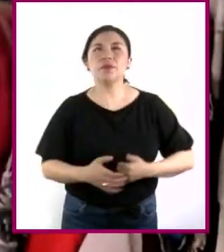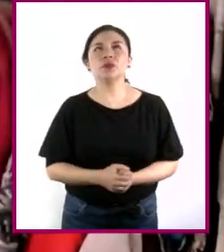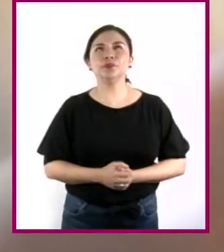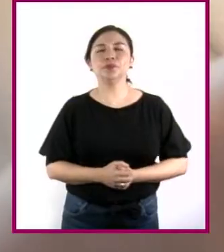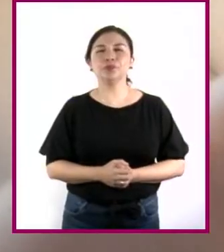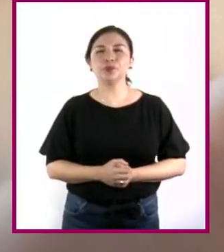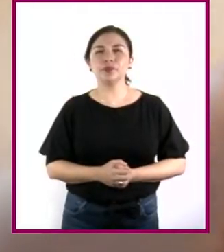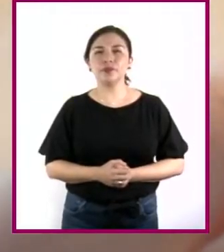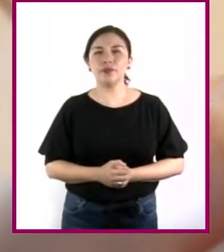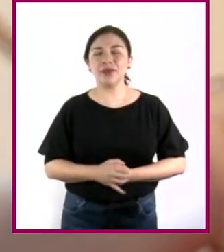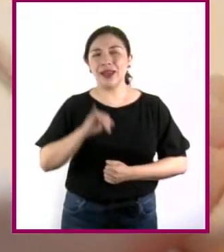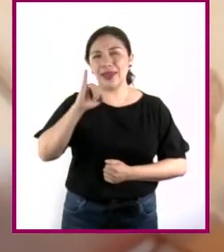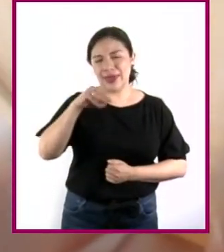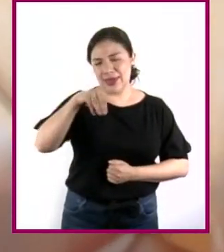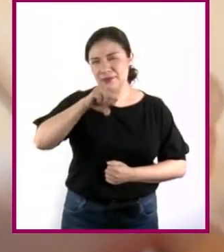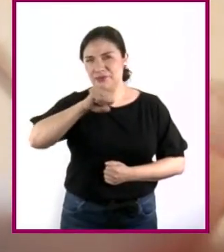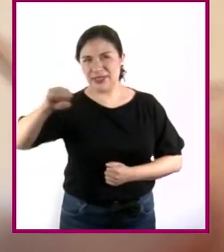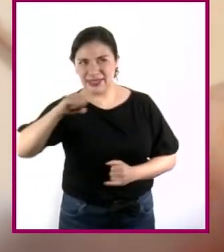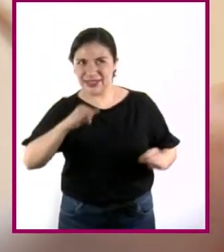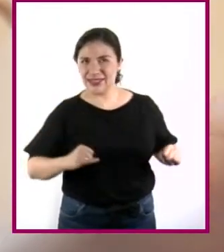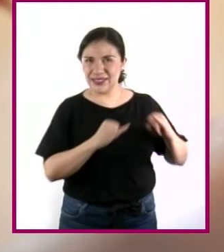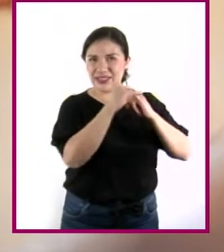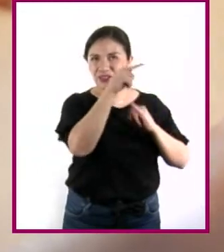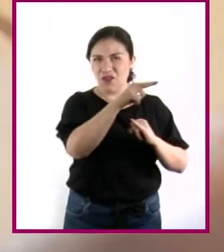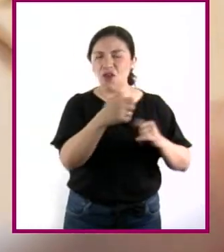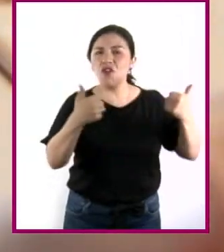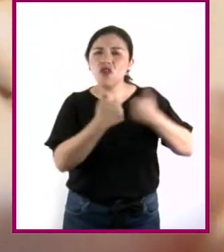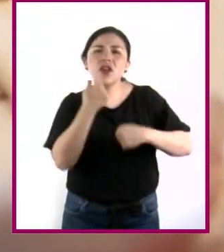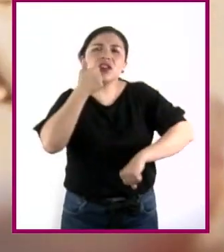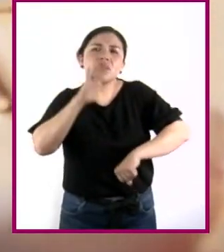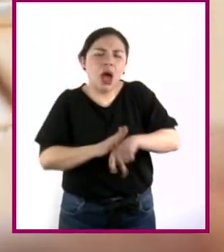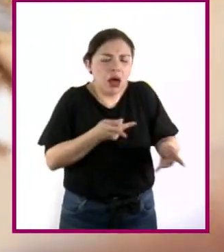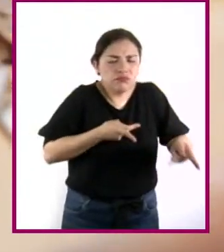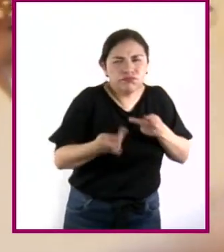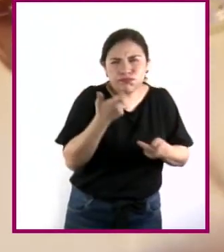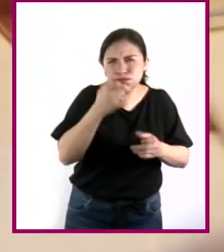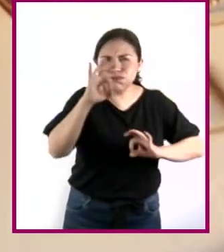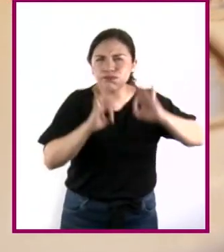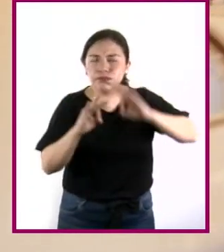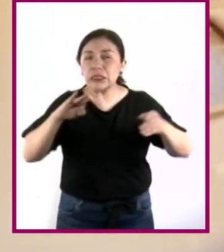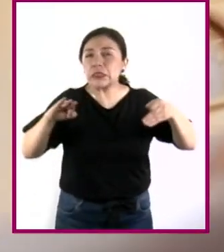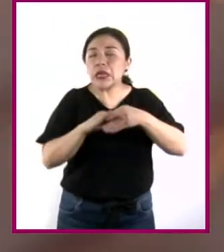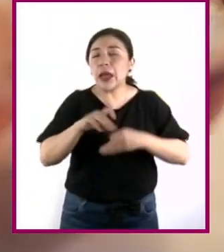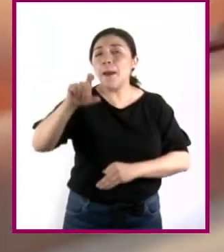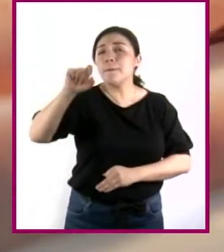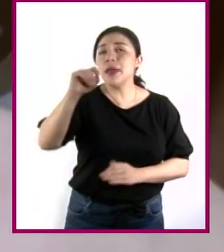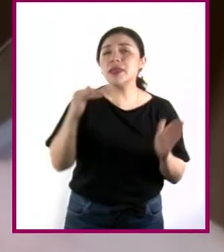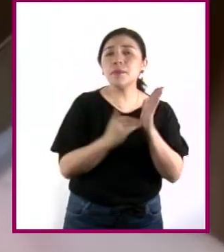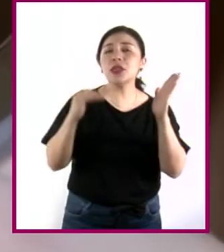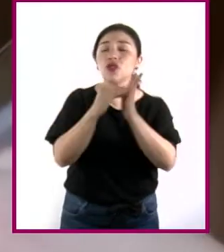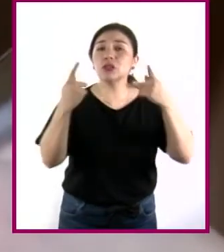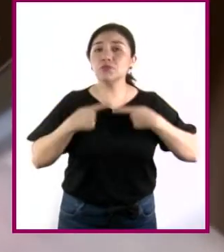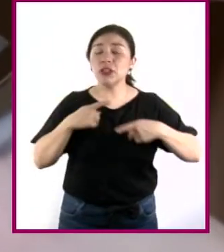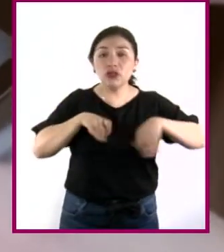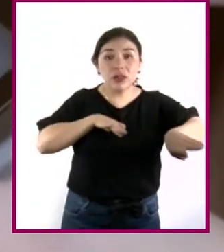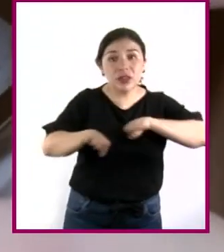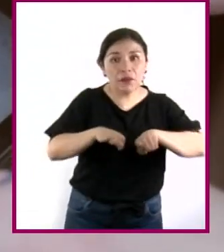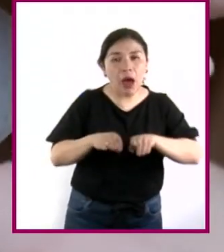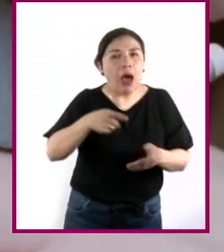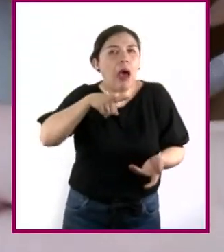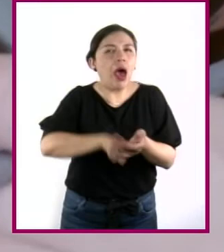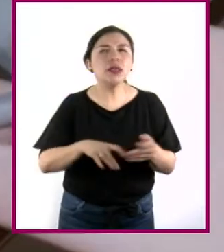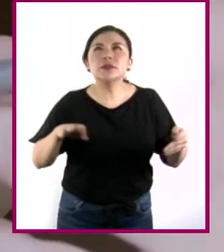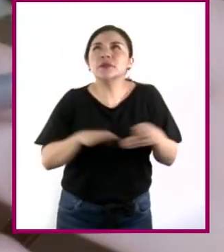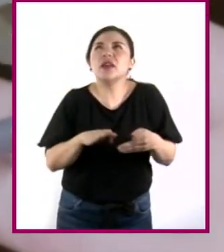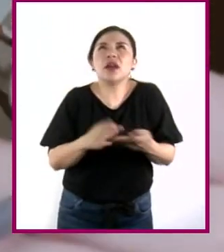el Instituto Mexicano del Seguro Social se administran los recursos de cerca de 20 millones de trabajadores que representan